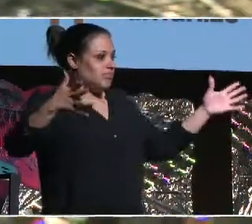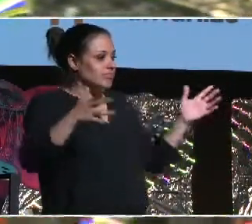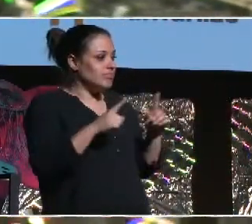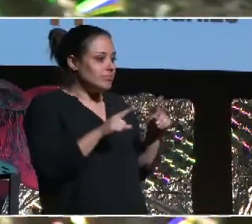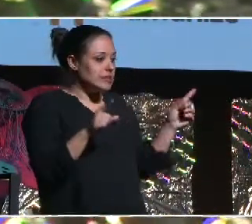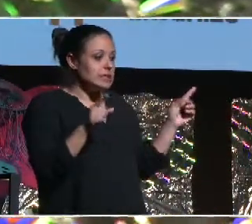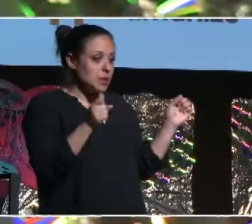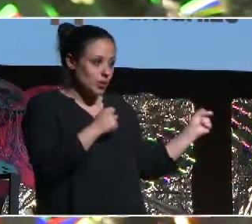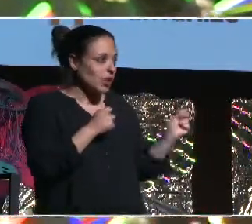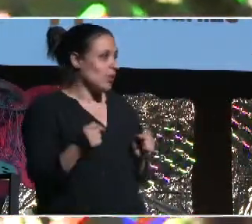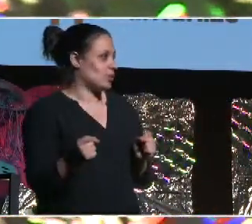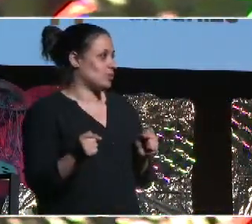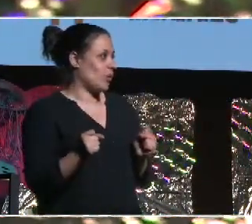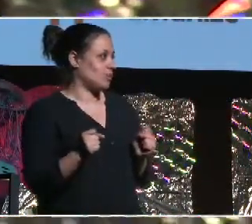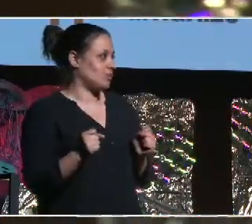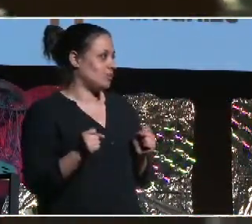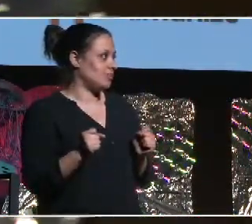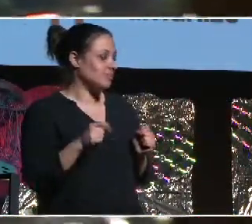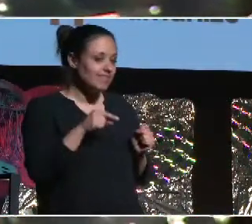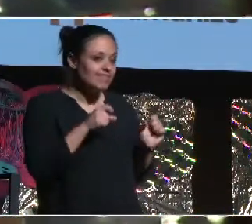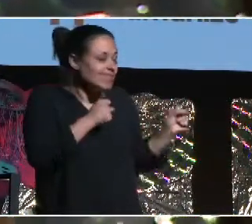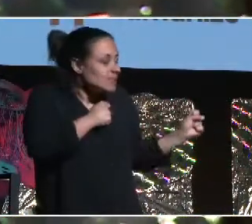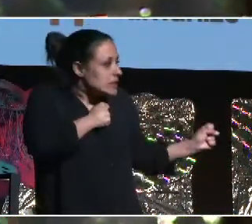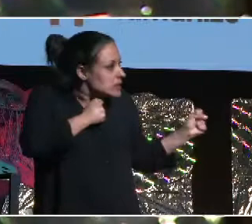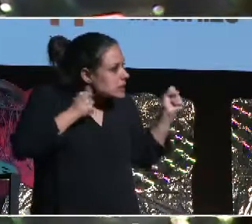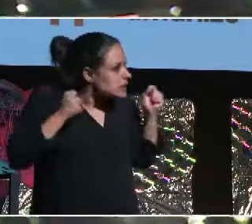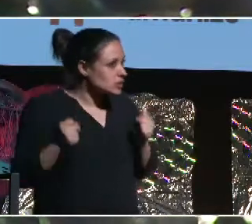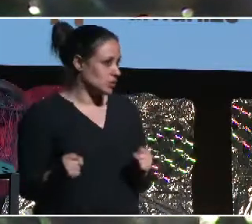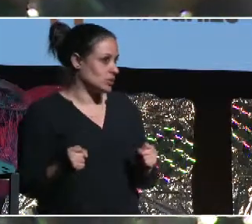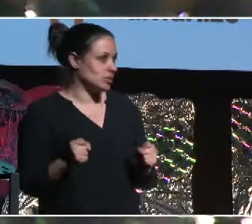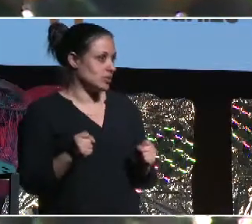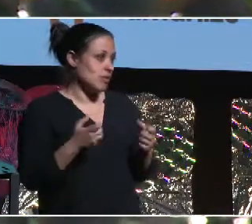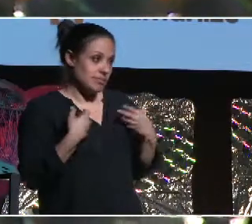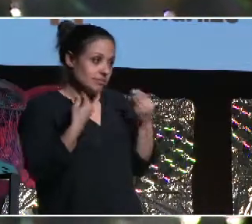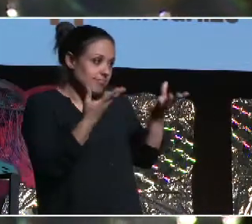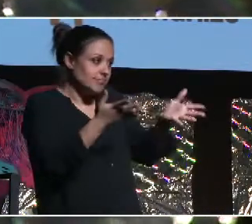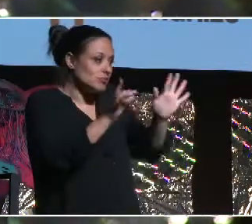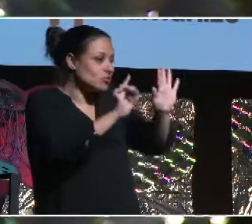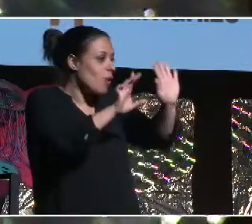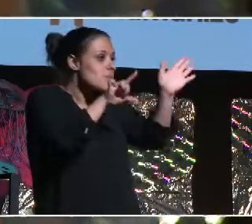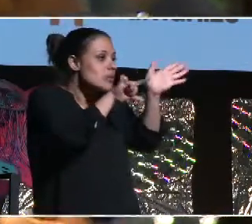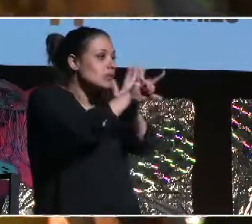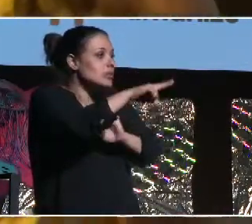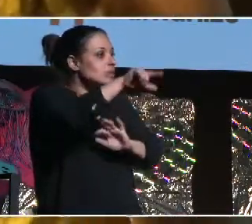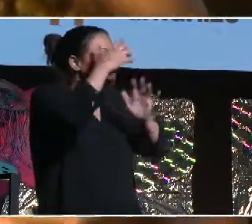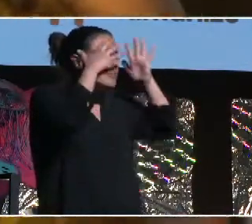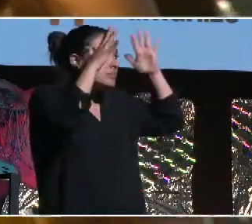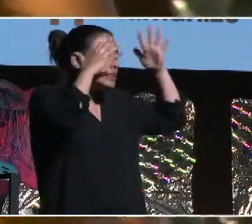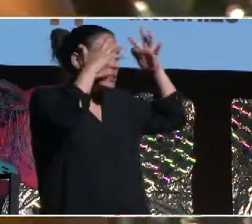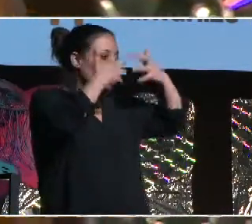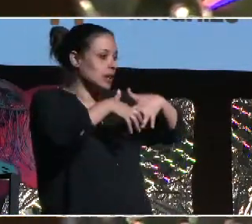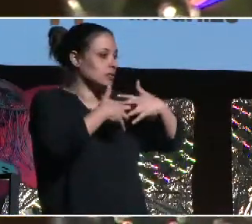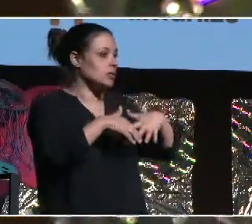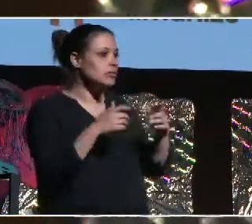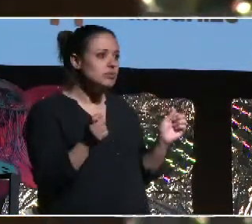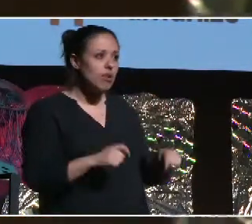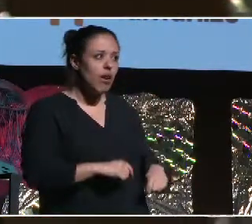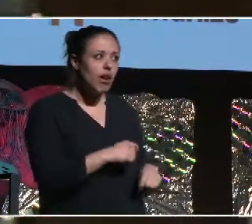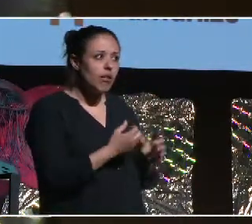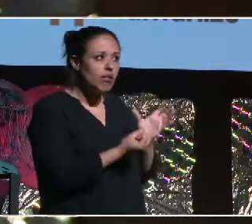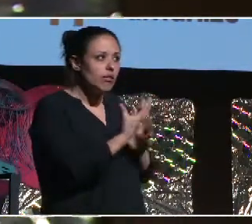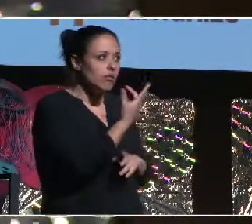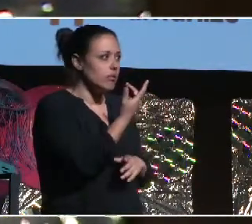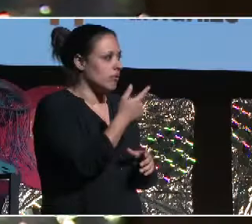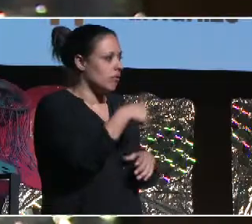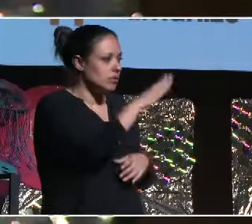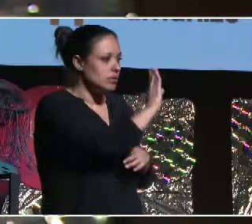algo muy poderoso. Entonces eso como se los dejo para que lo piensen y se vayan pensando, bueno, ¿podría tener algún proyecto